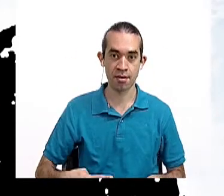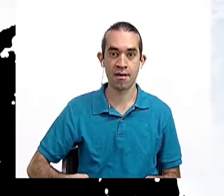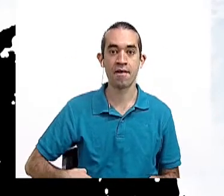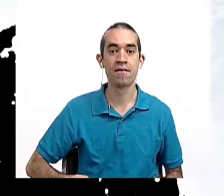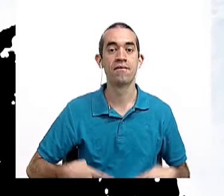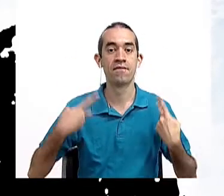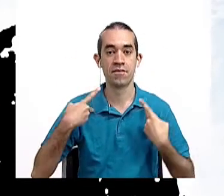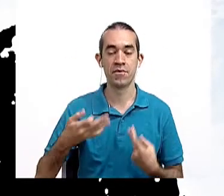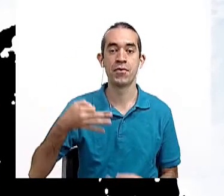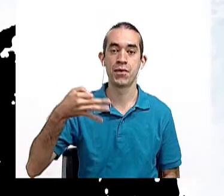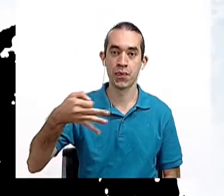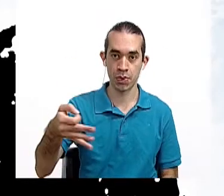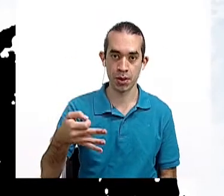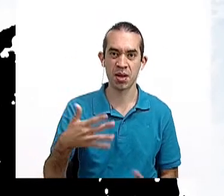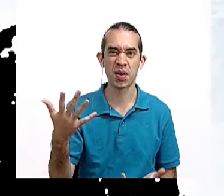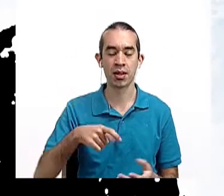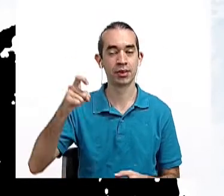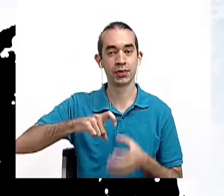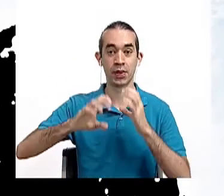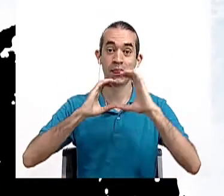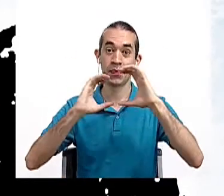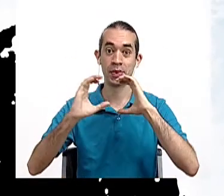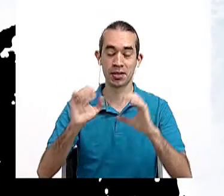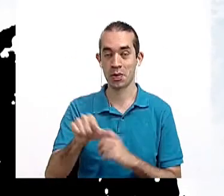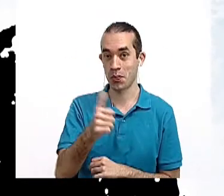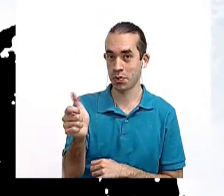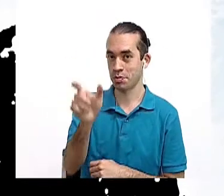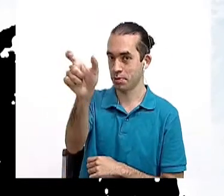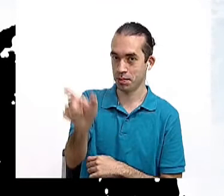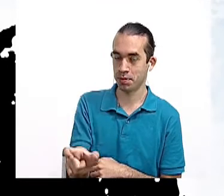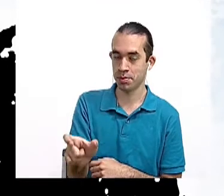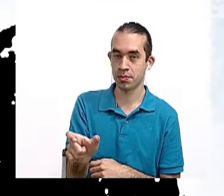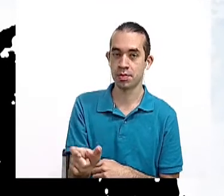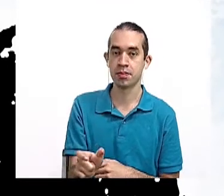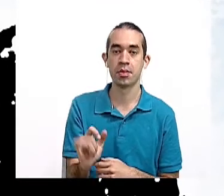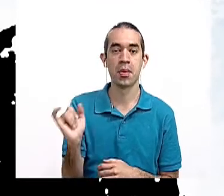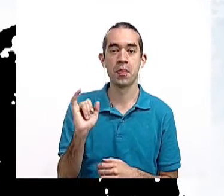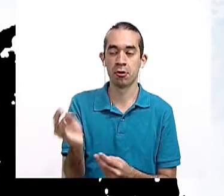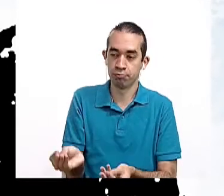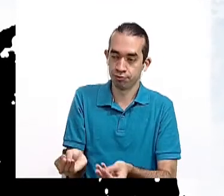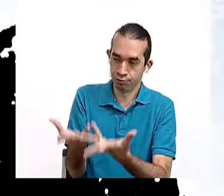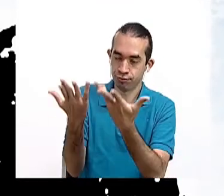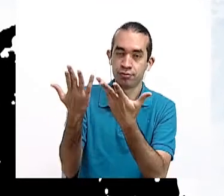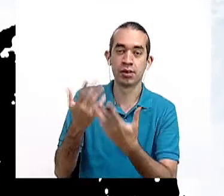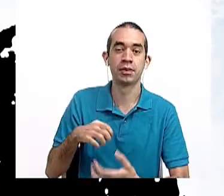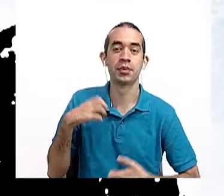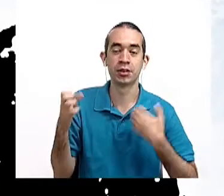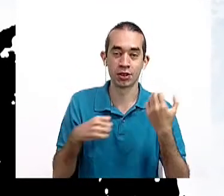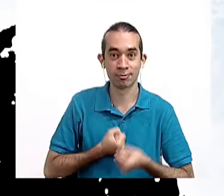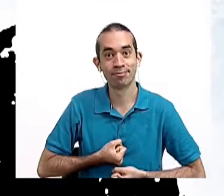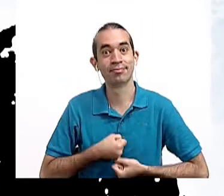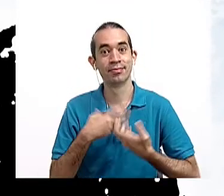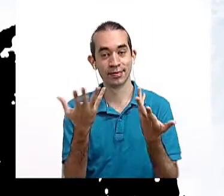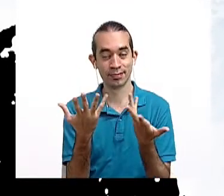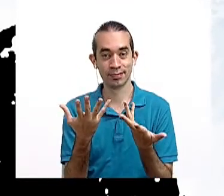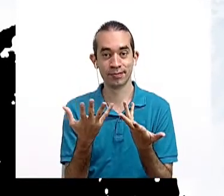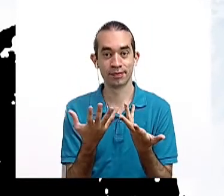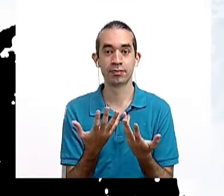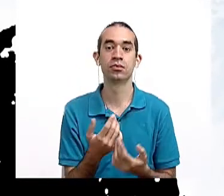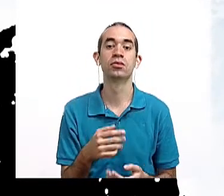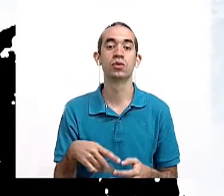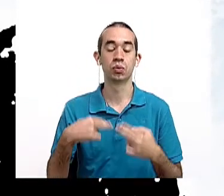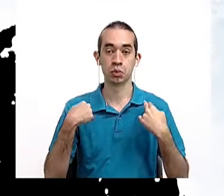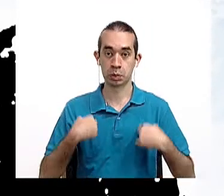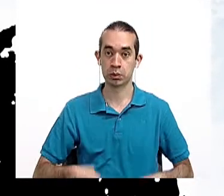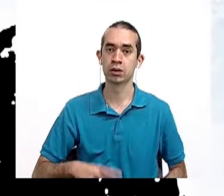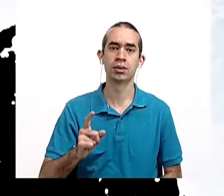cotidiana, la necesidad de comunicarse con el otro, de evocar sus emociones, de expresarse. Y es que los seres humanos